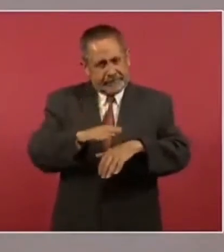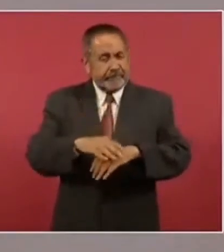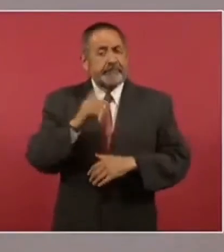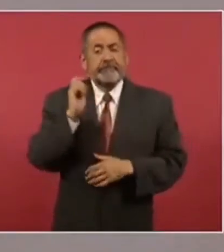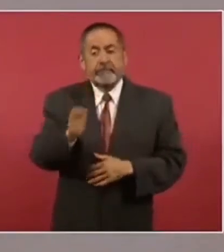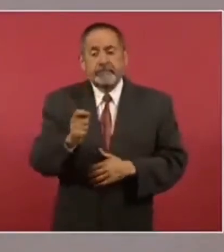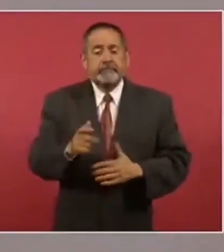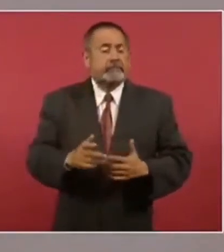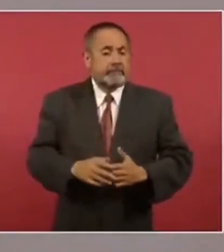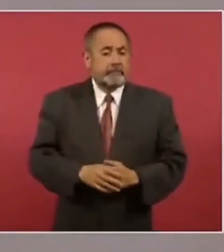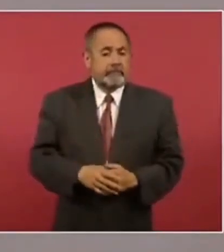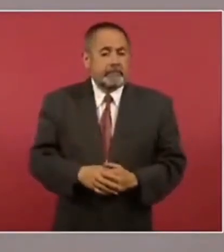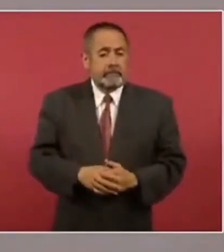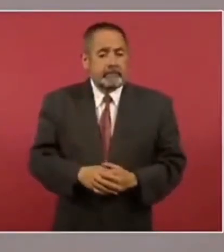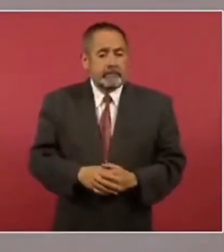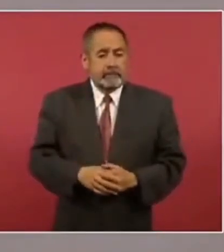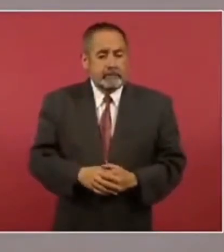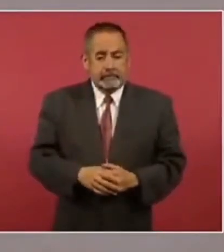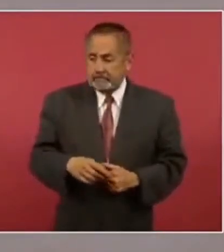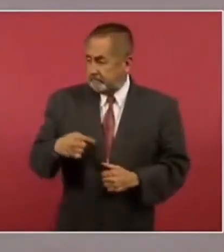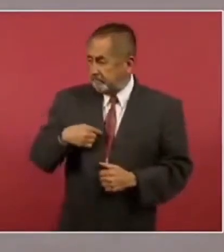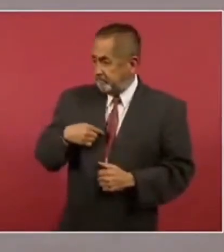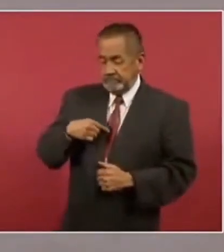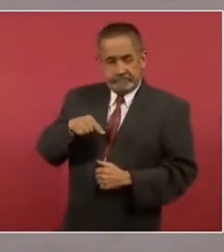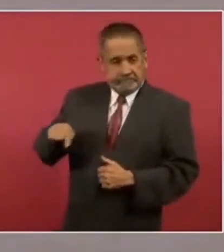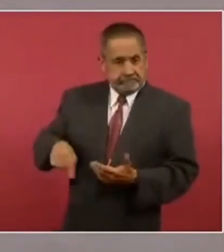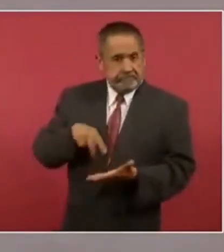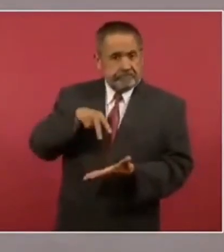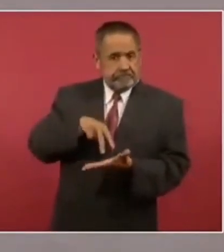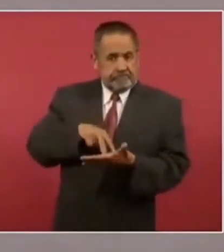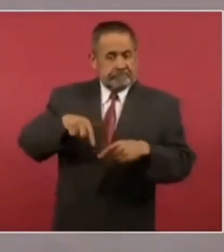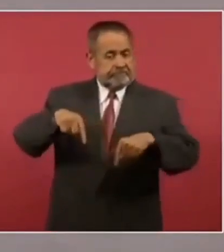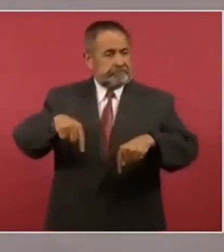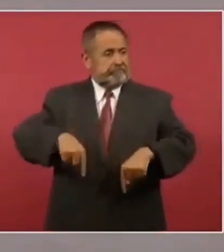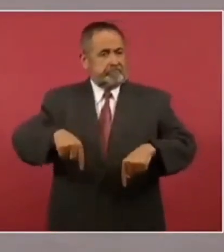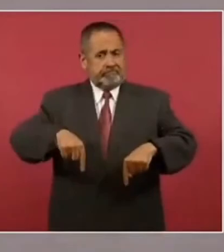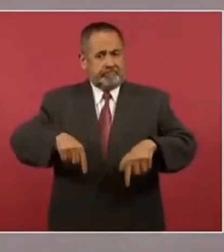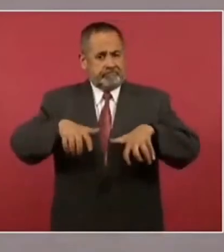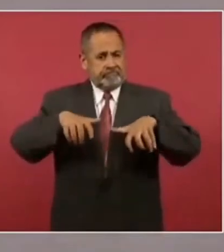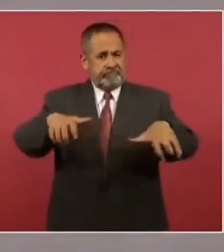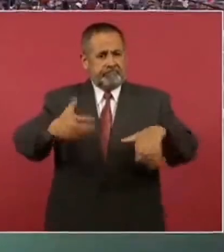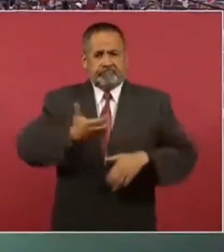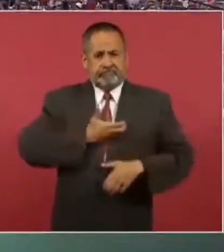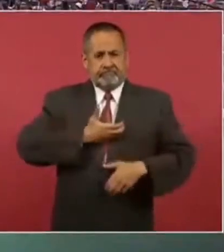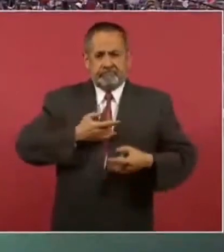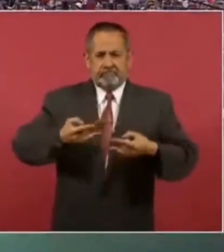es que desde aquí, desde este zócalo,